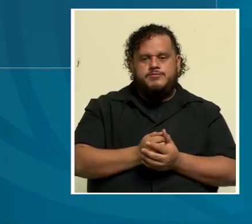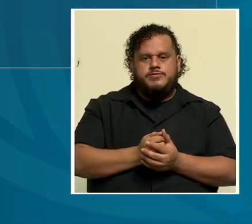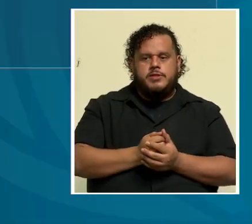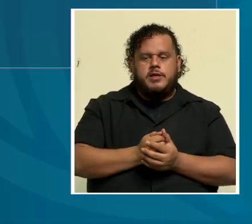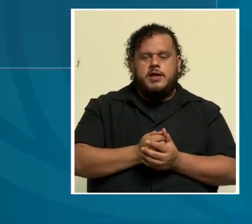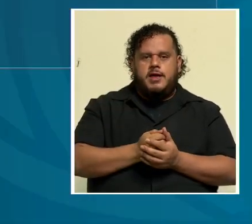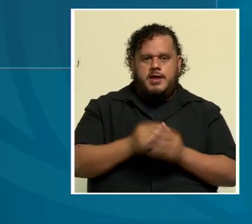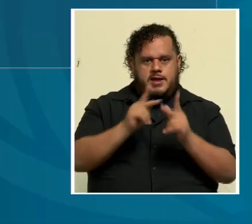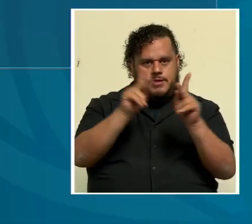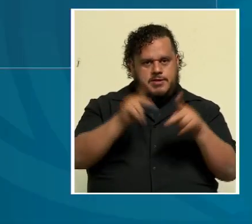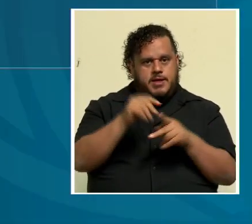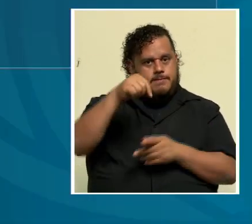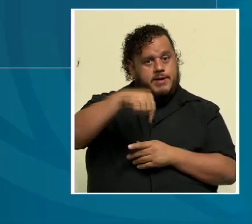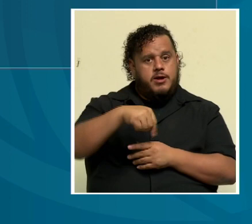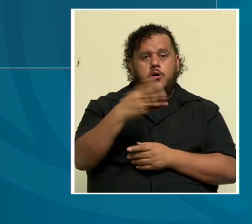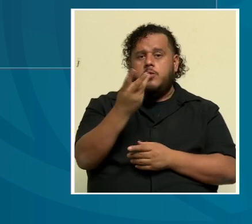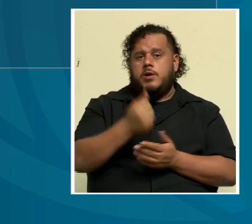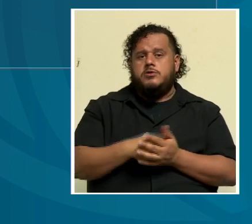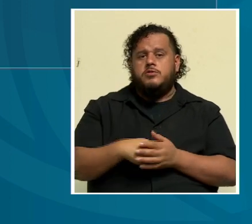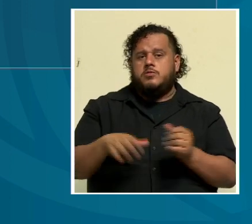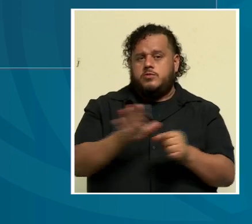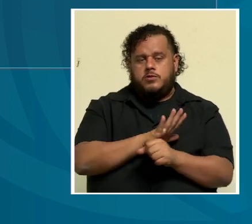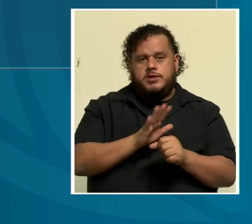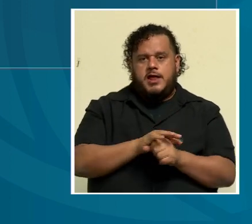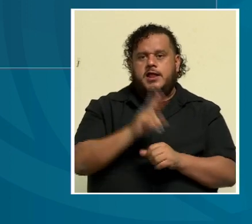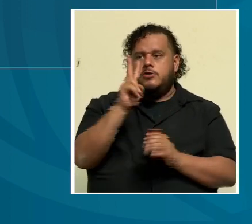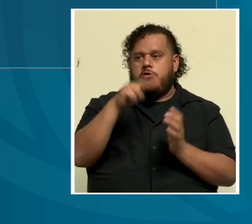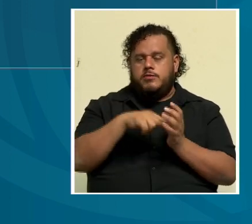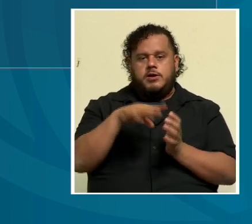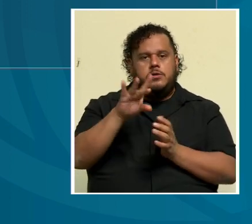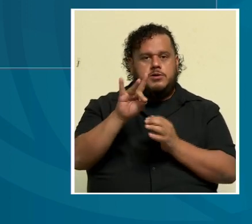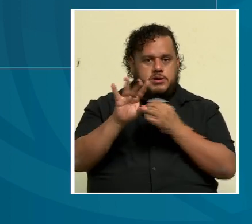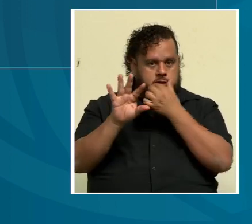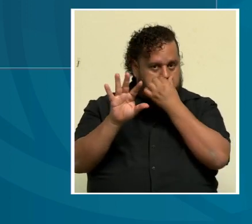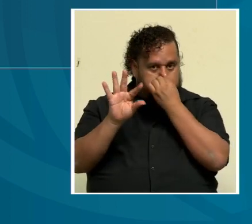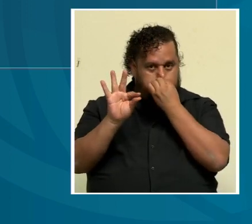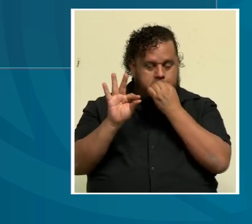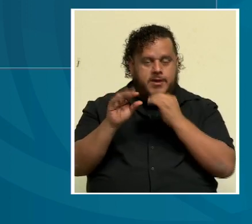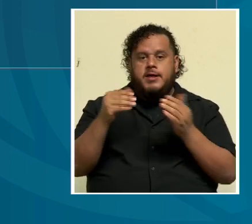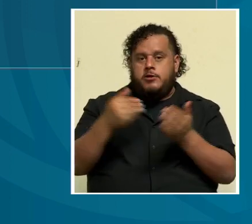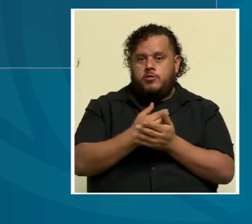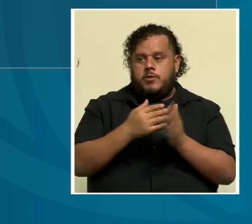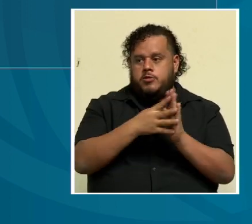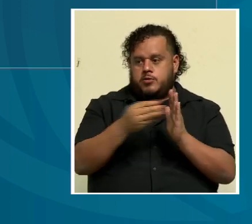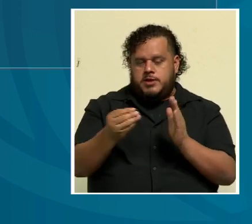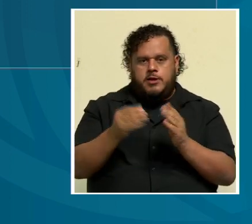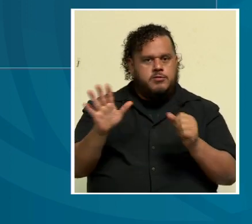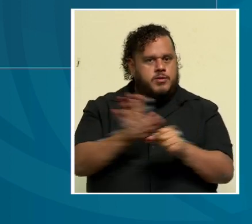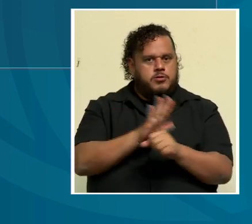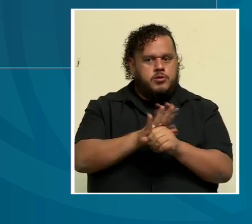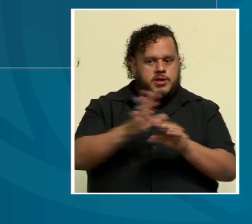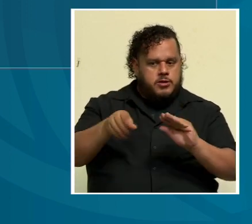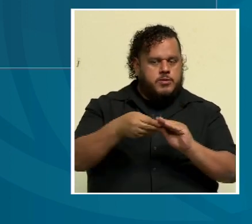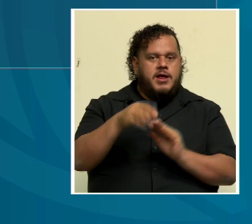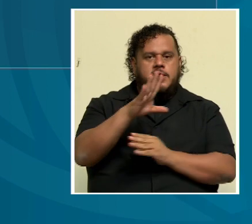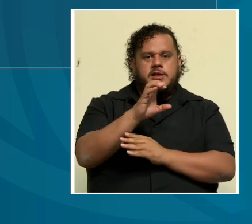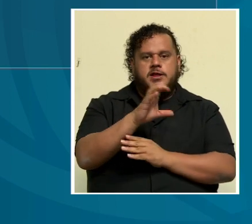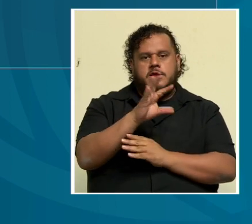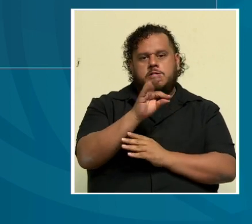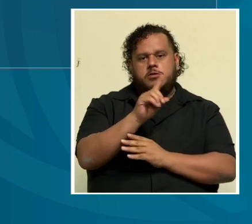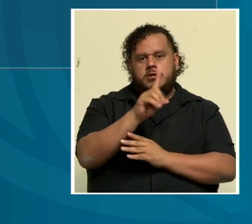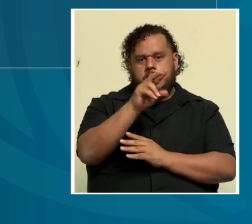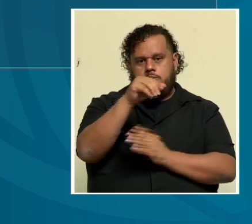en pantalla. Para hoy se registra un total de 2.089 nuevos casos, para un total de acumulados de